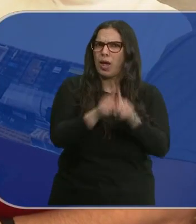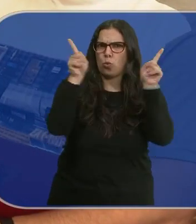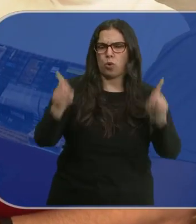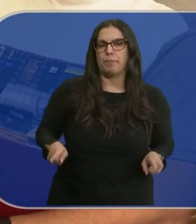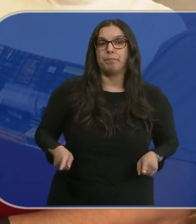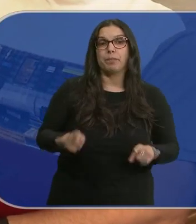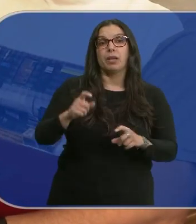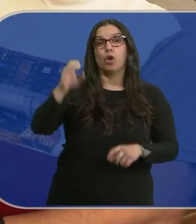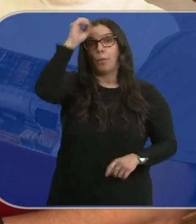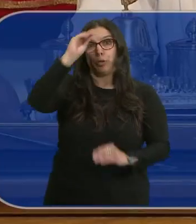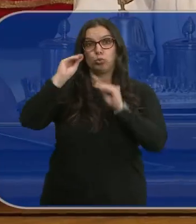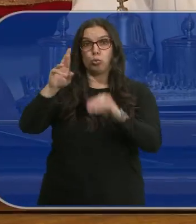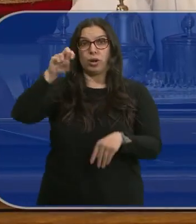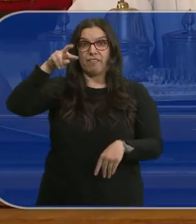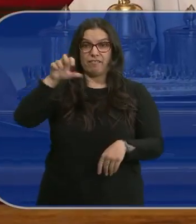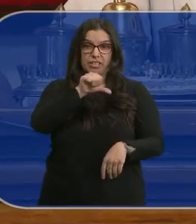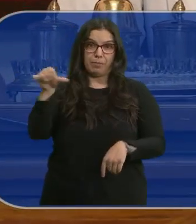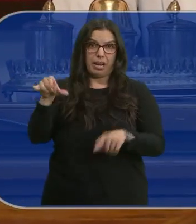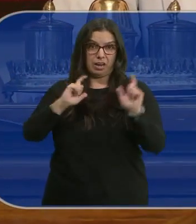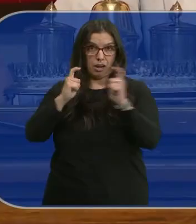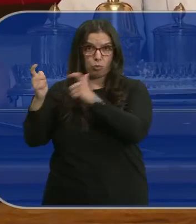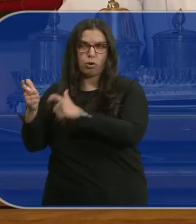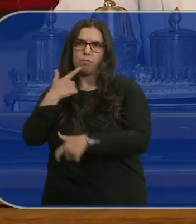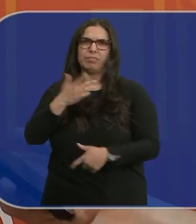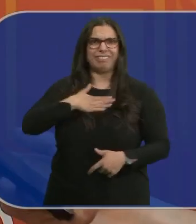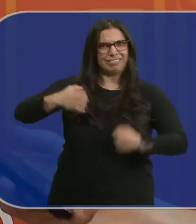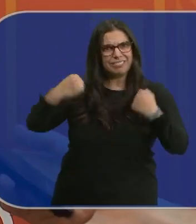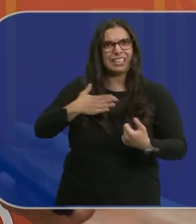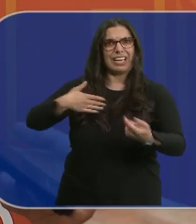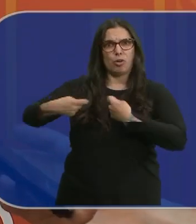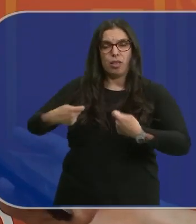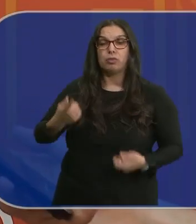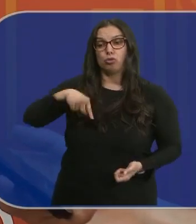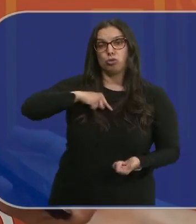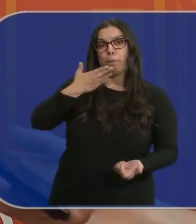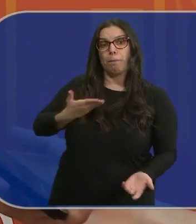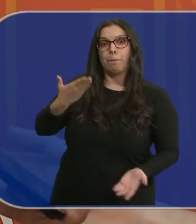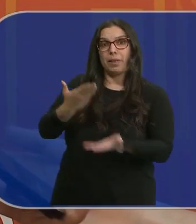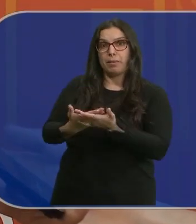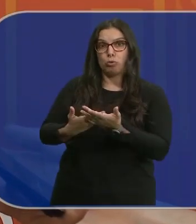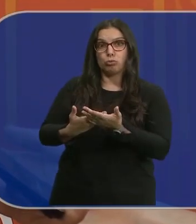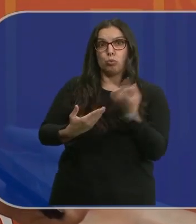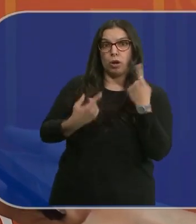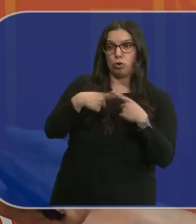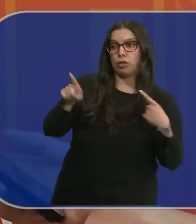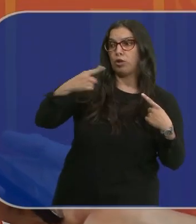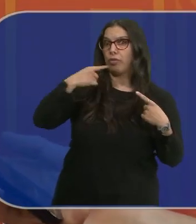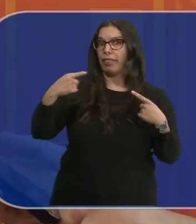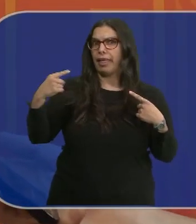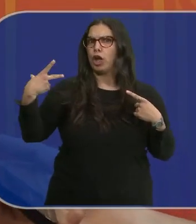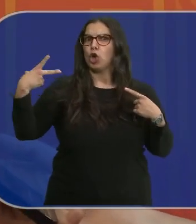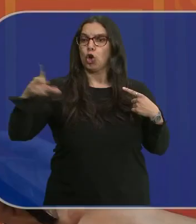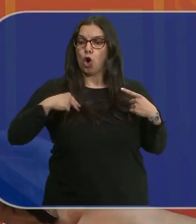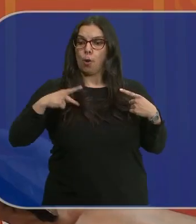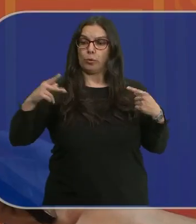la postura de Renfe, en sus reuniones de esta misma semana insisten en negociar. Y si nosotros pedimos A y ellos dicen B, pues a lo mejor en el medio